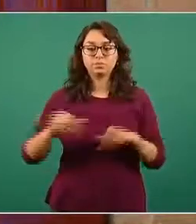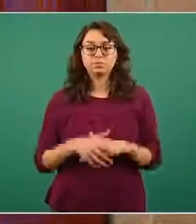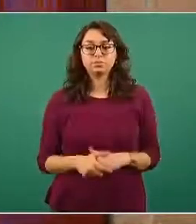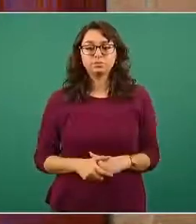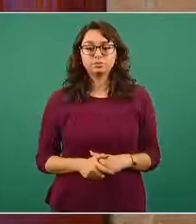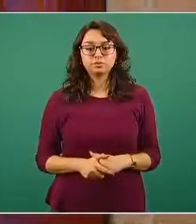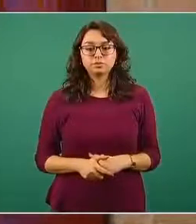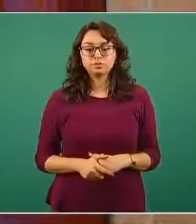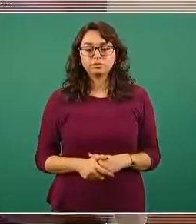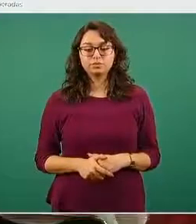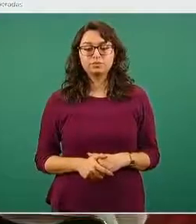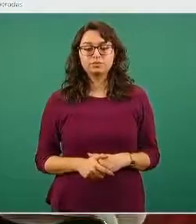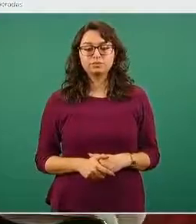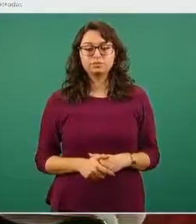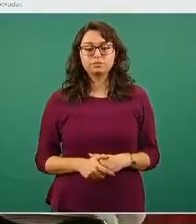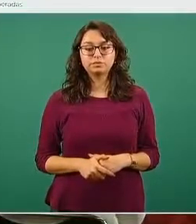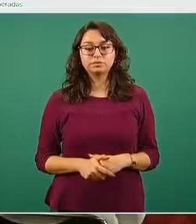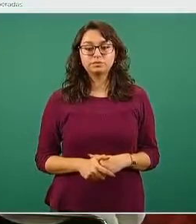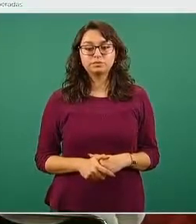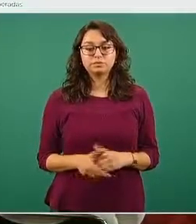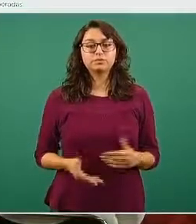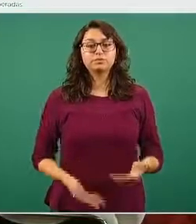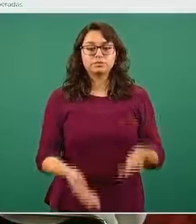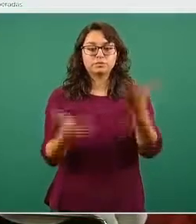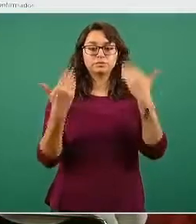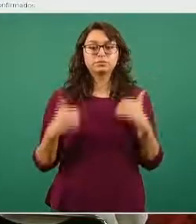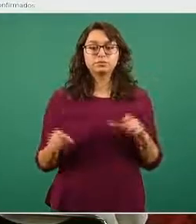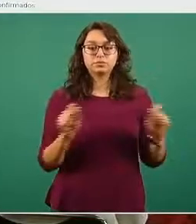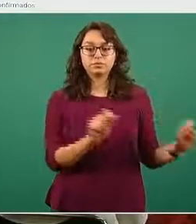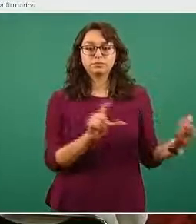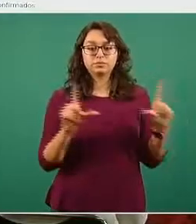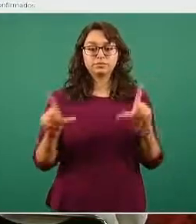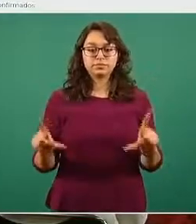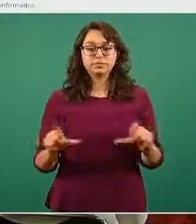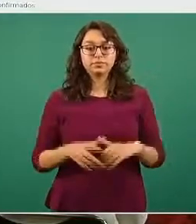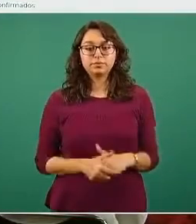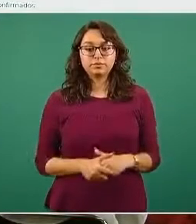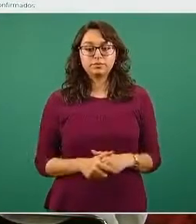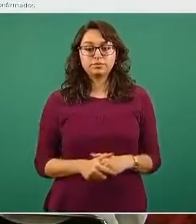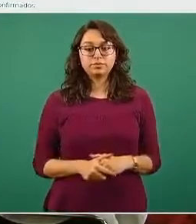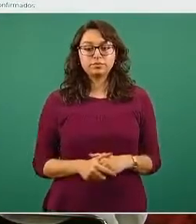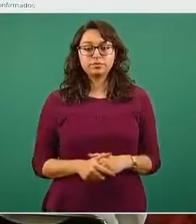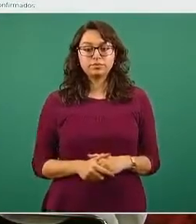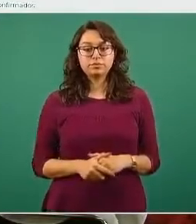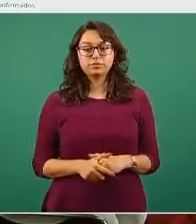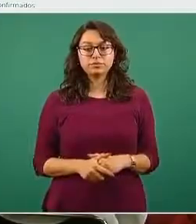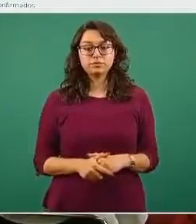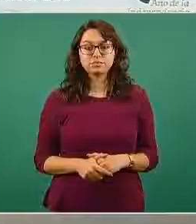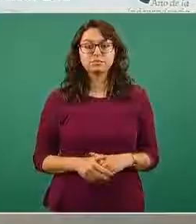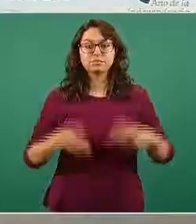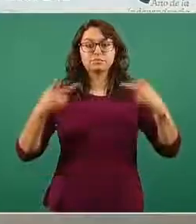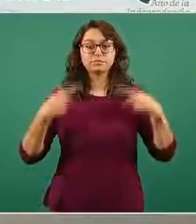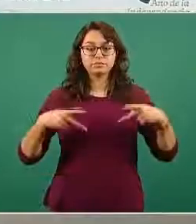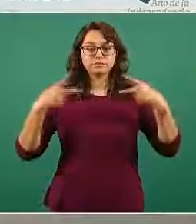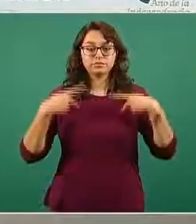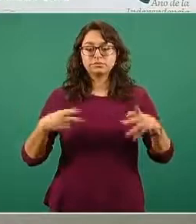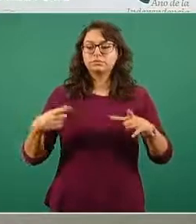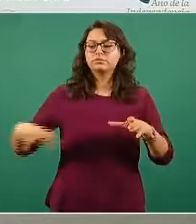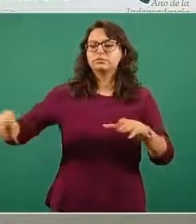nacional. En la siguiente diapositiva vamos a ver el comportamiento del porcentaje de